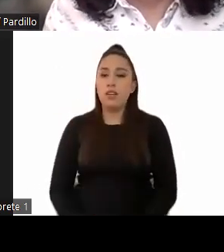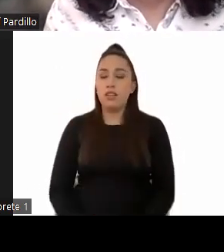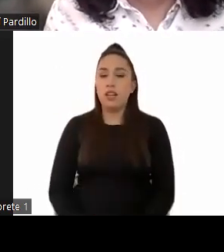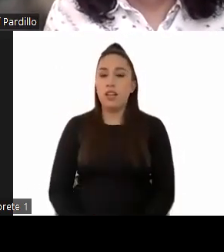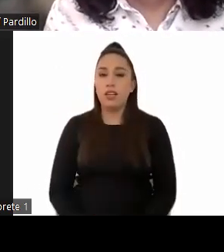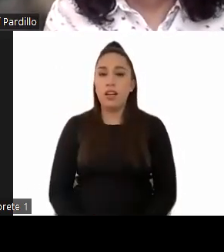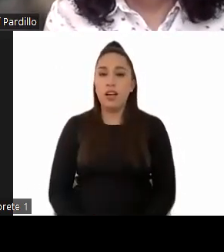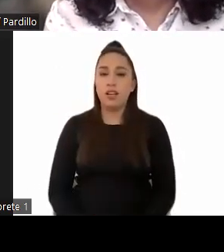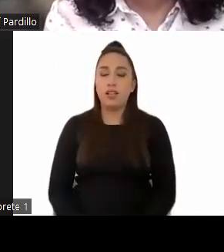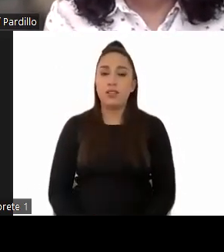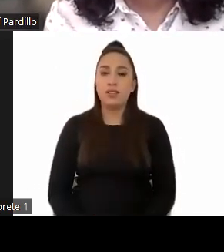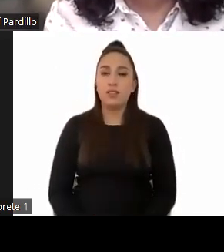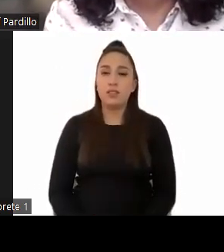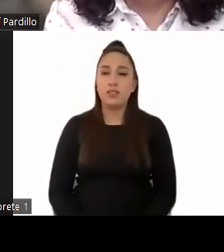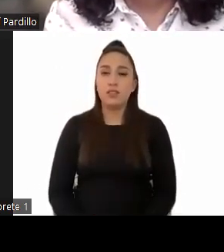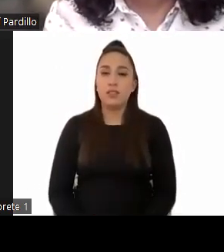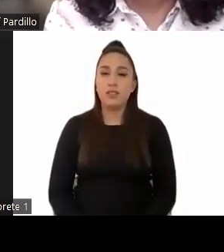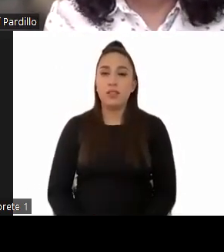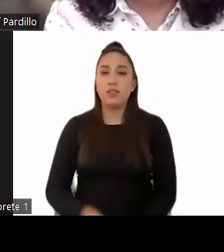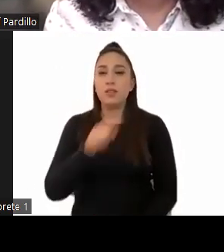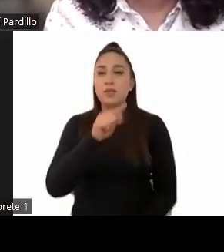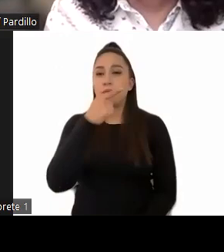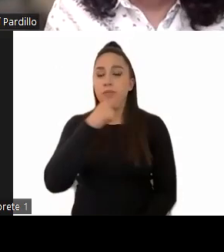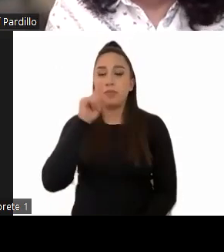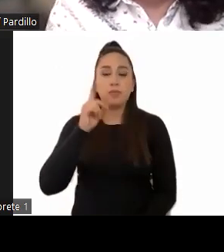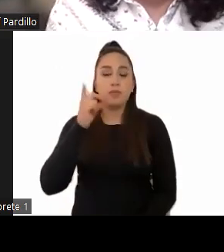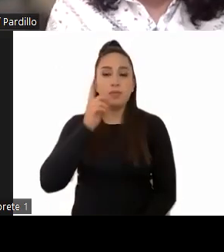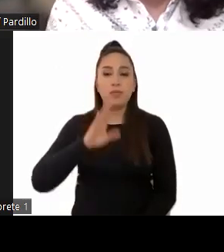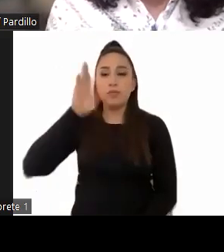Pregunto, ¿existe algún comentario?